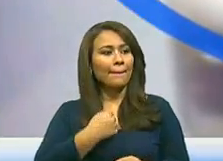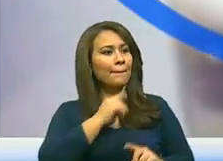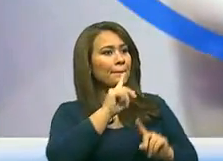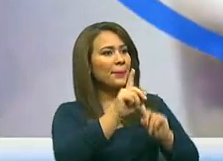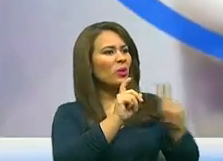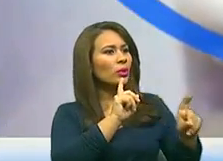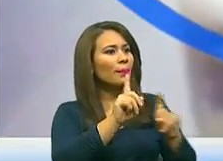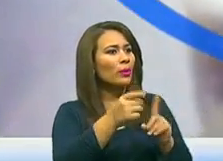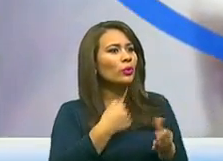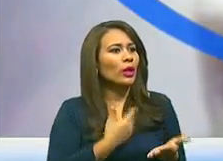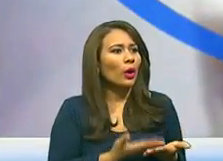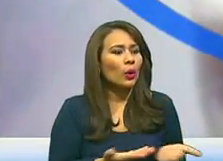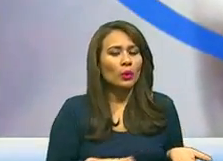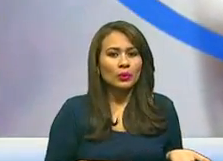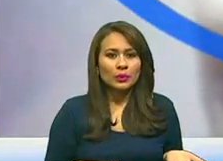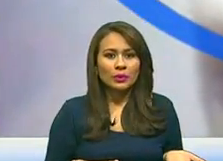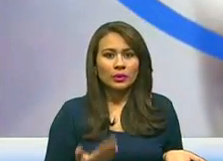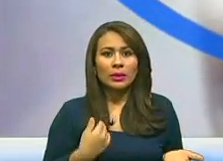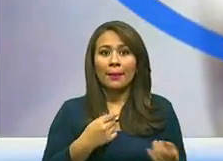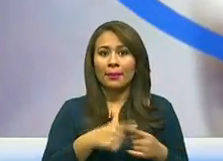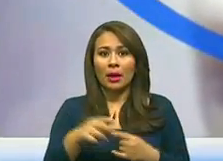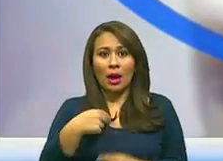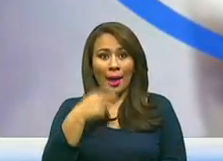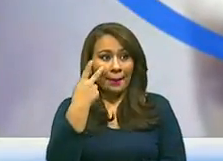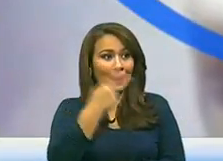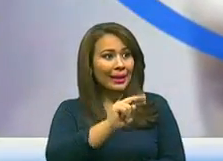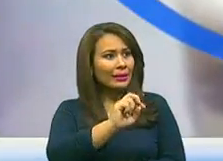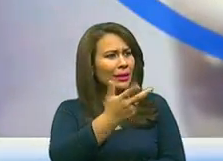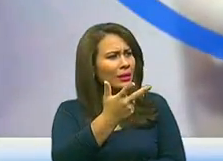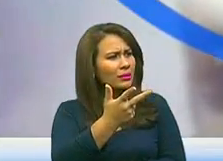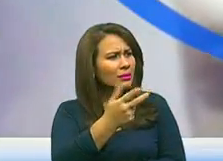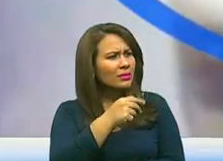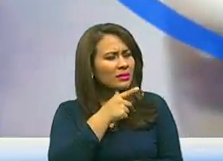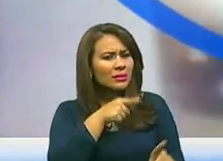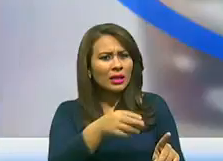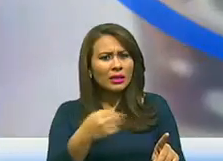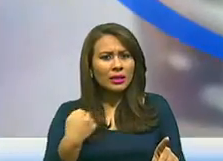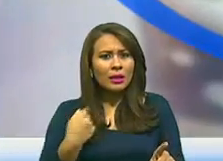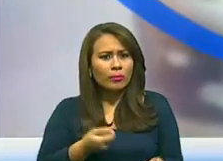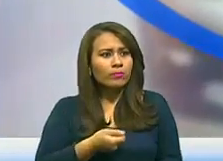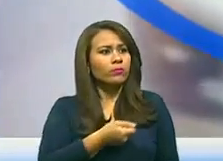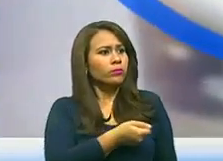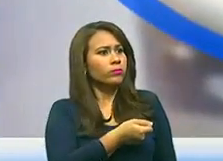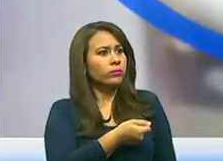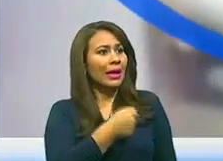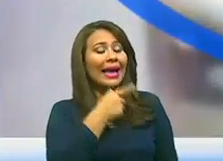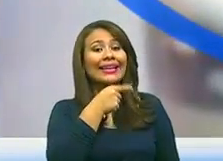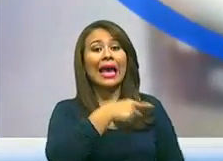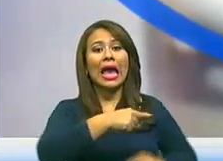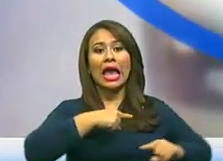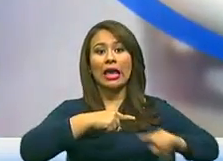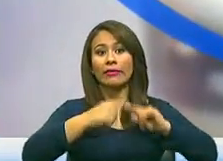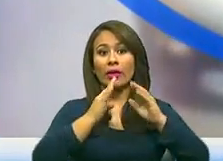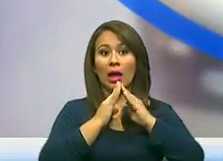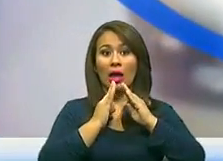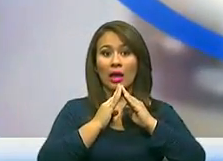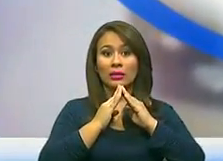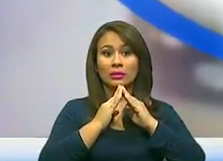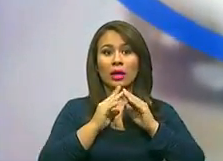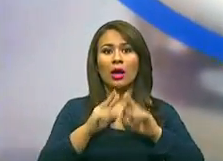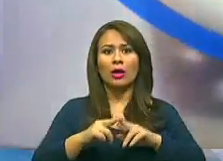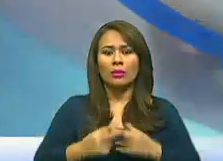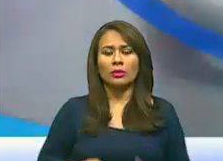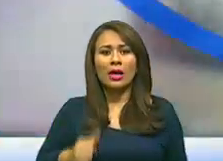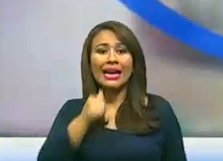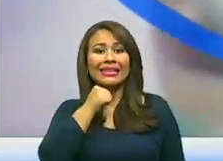por productos. Sin embargo, al notar que el tercero tenía ya bajo amenaza al jefe de familia, comenzó el